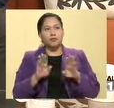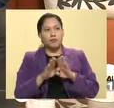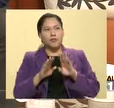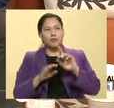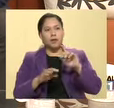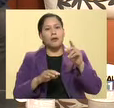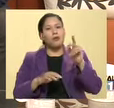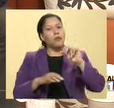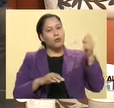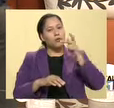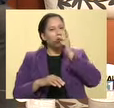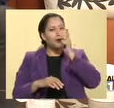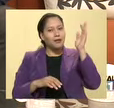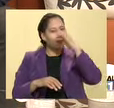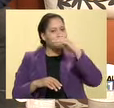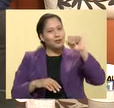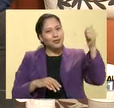de otra mamá.